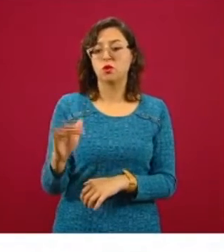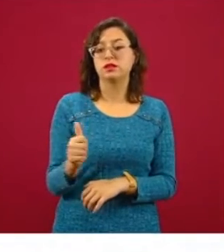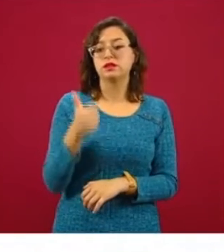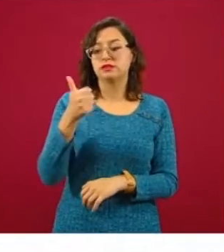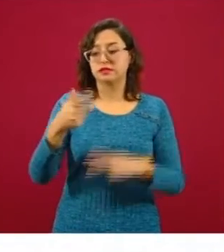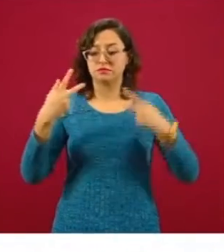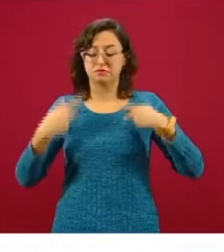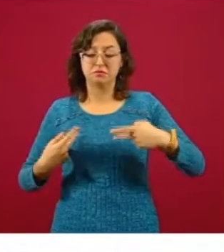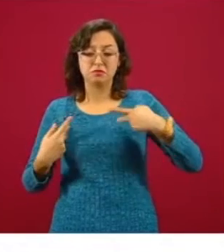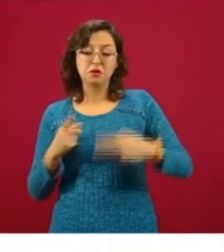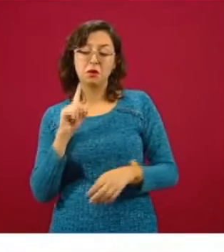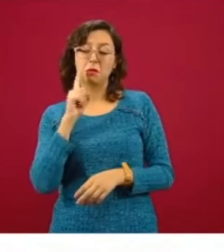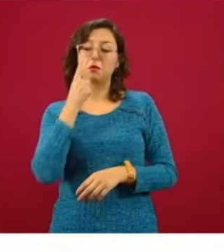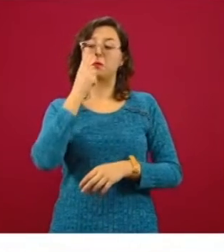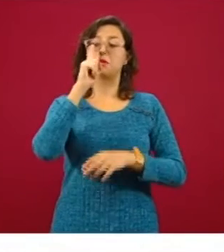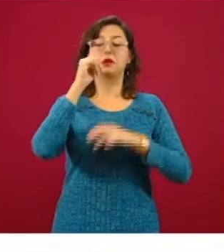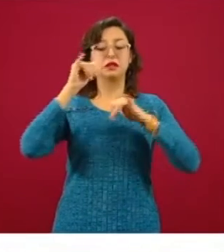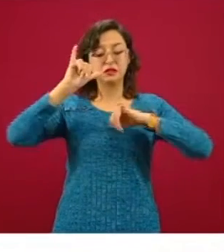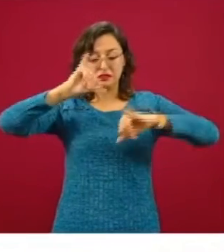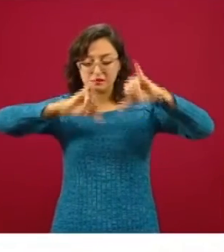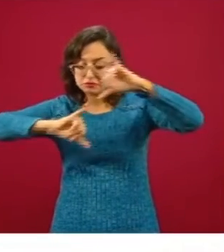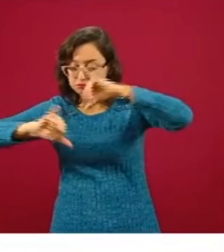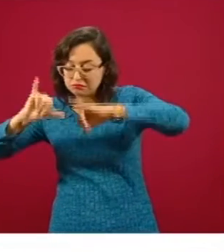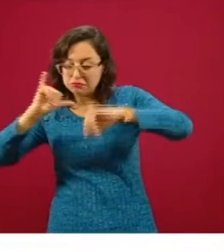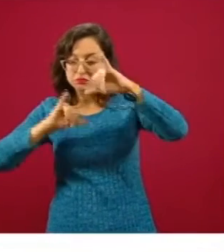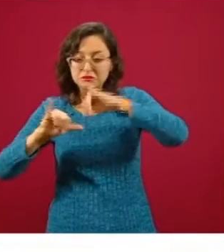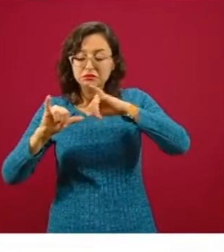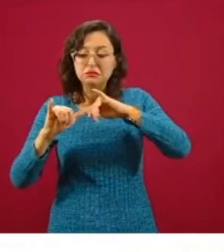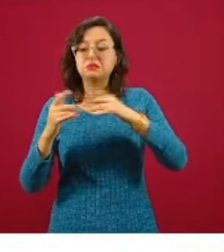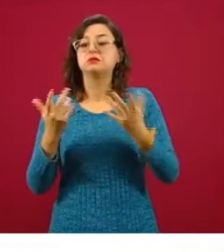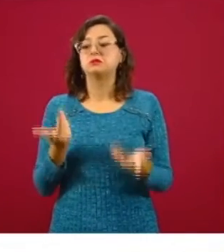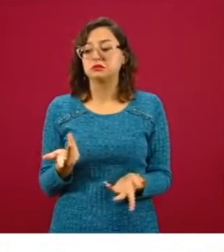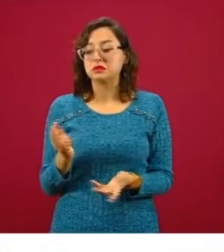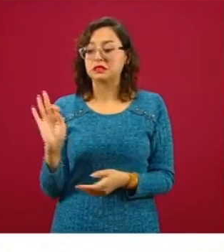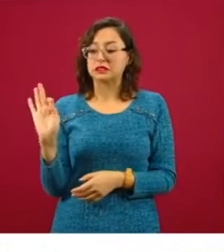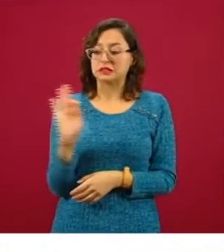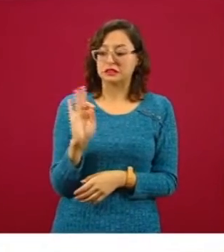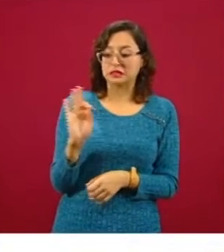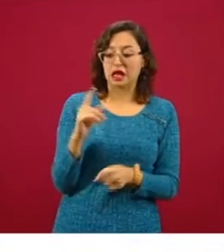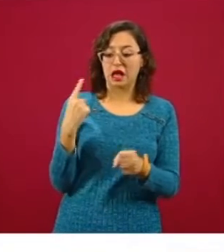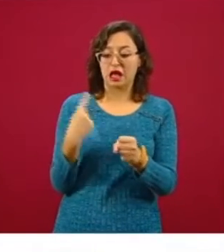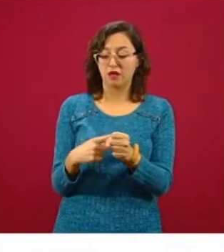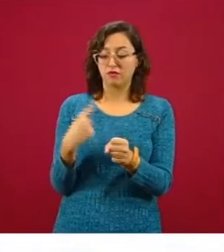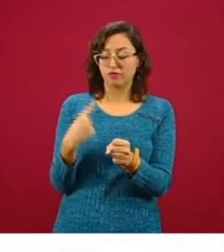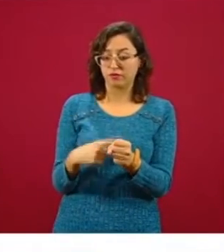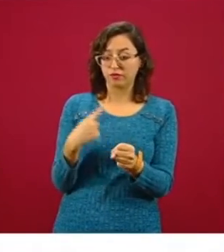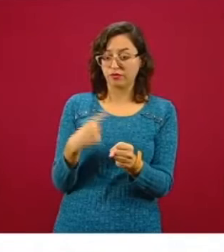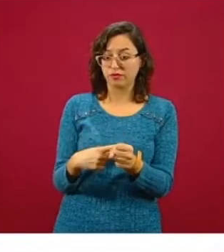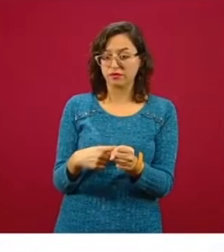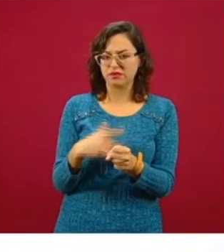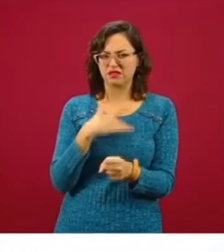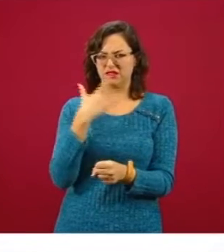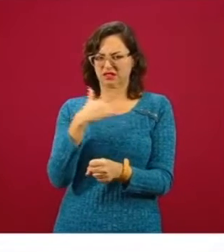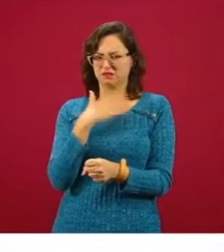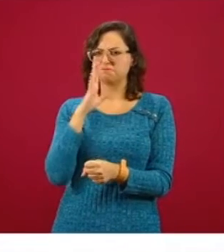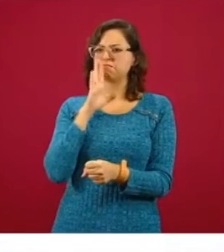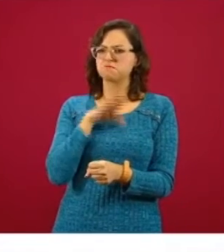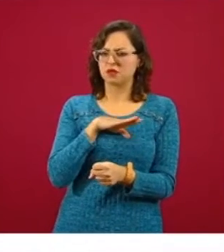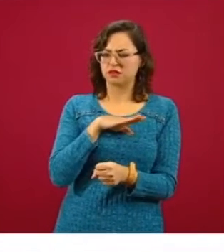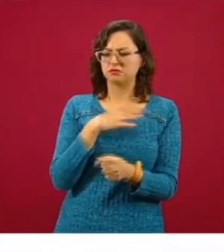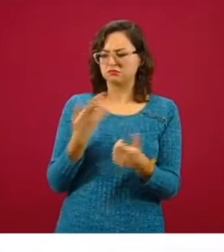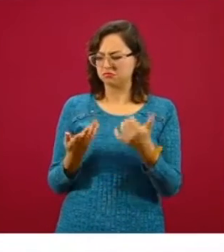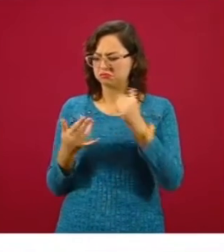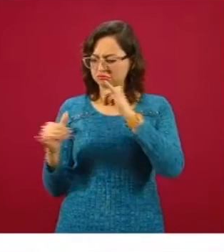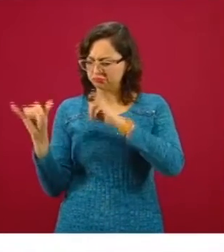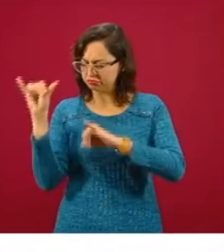personas que en su momento fueron consideradas como casos sospechosos personas que tenían los síntomas de kobe fueron